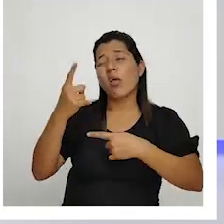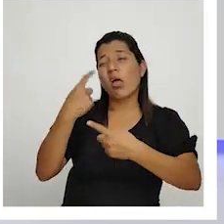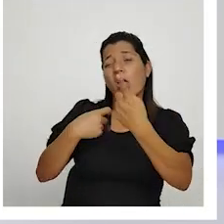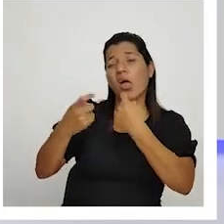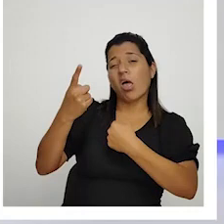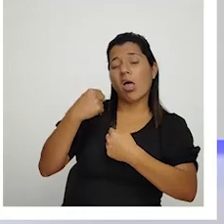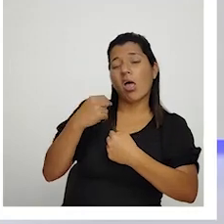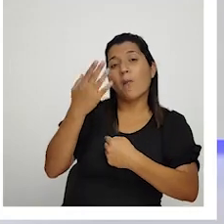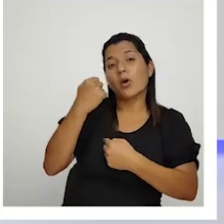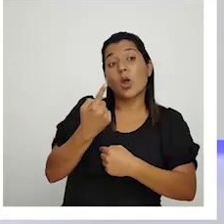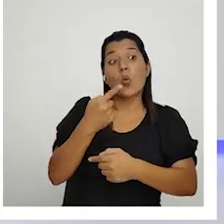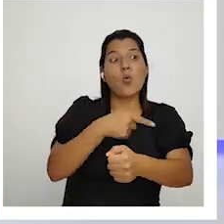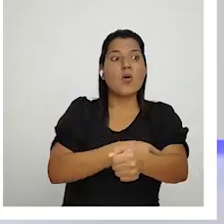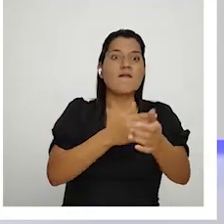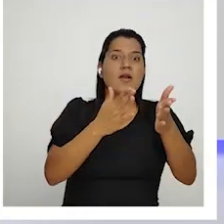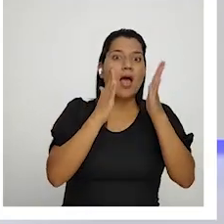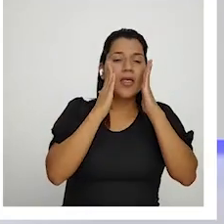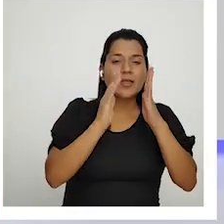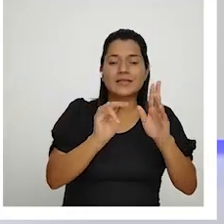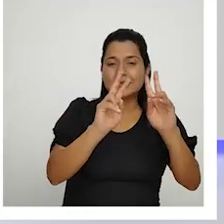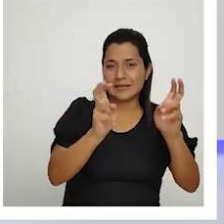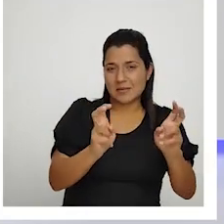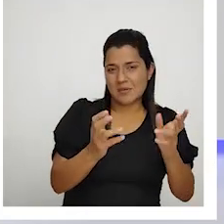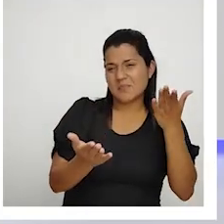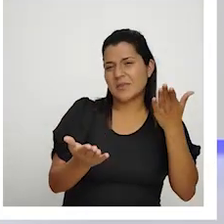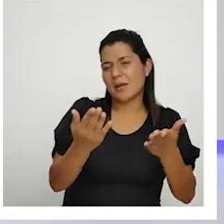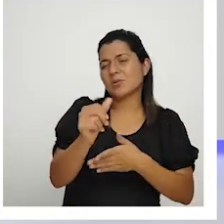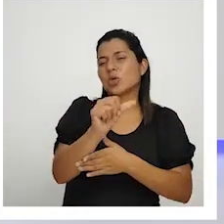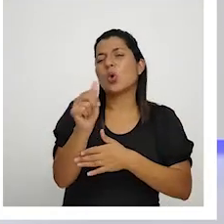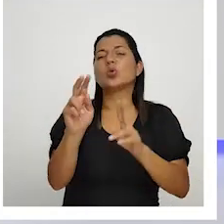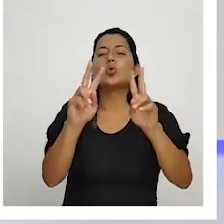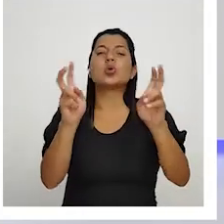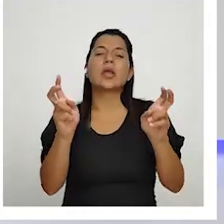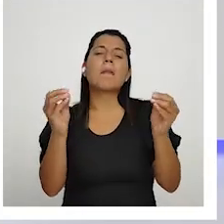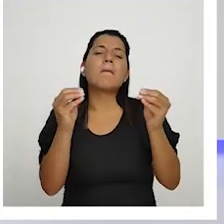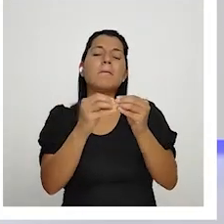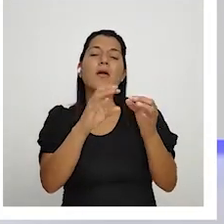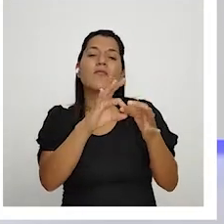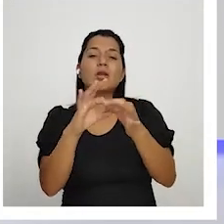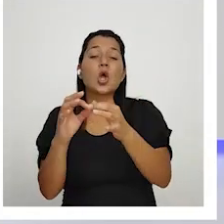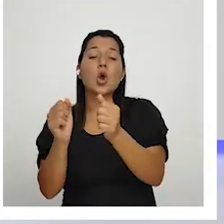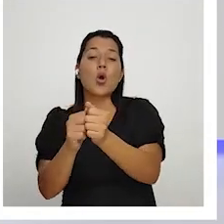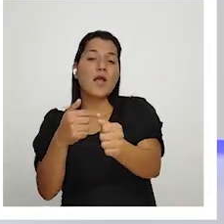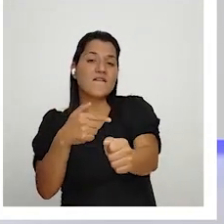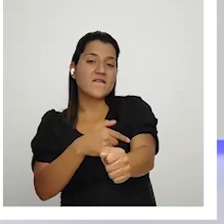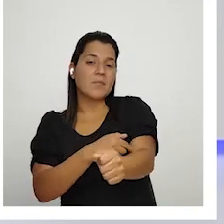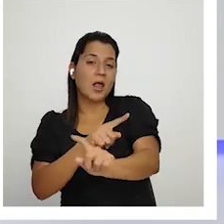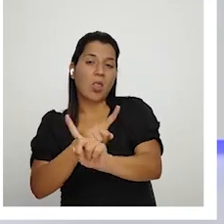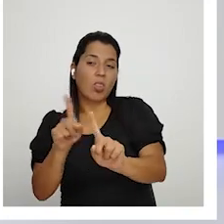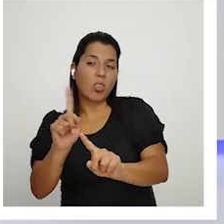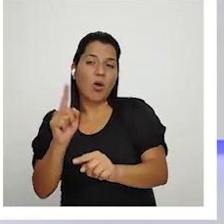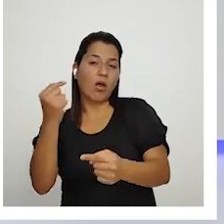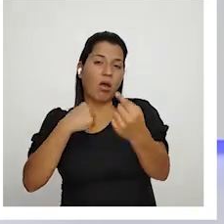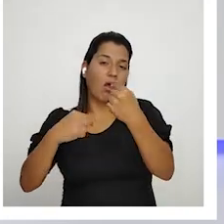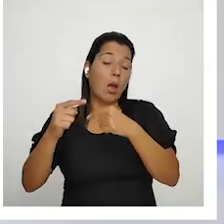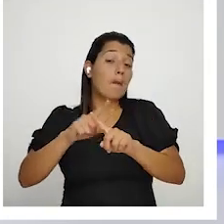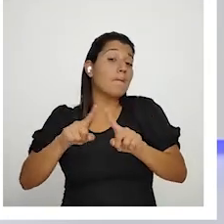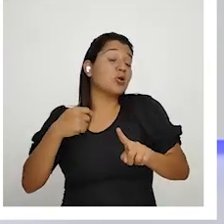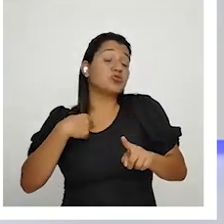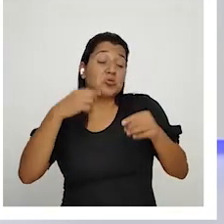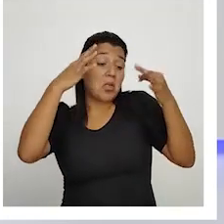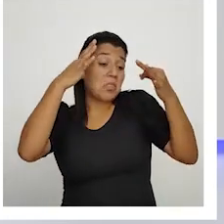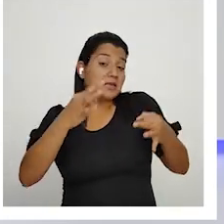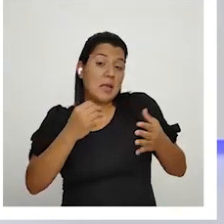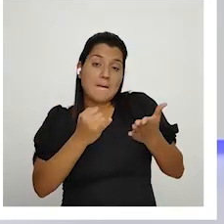Creo que en otros temas más típicos de la enfermería tal vez no sería cuestionada. Pero bueno, entonces yo decidí meterme en este